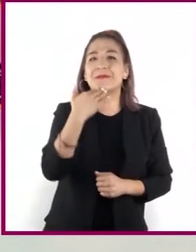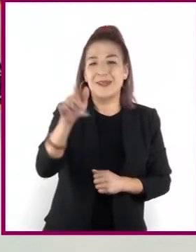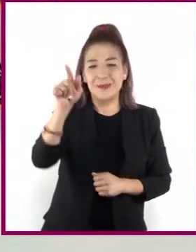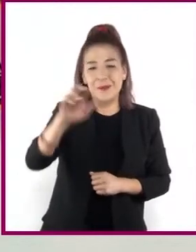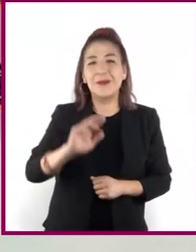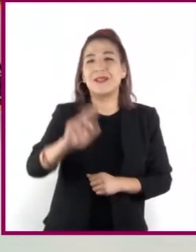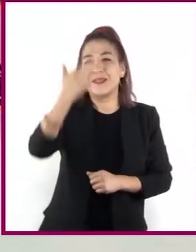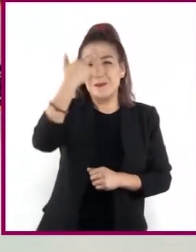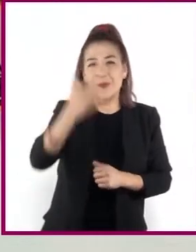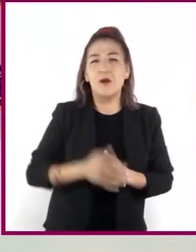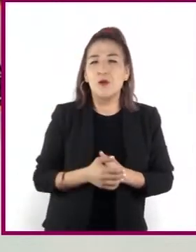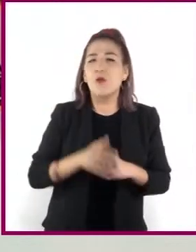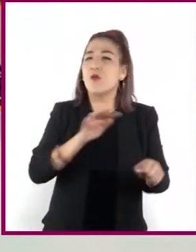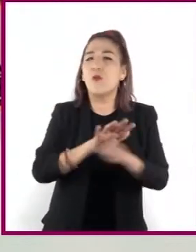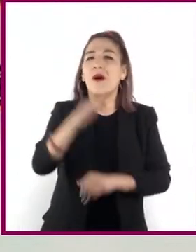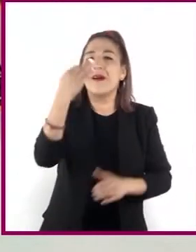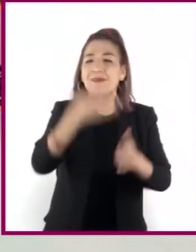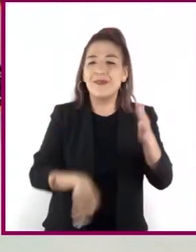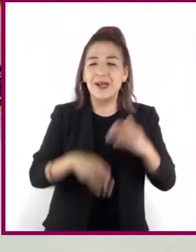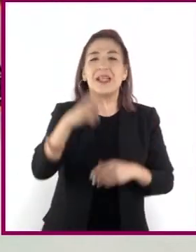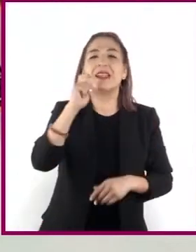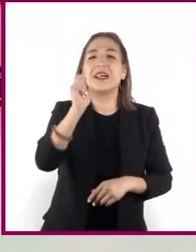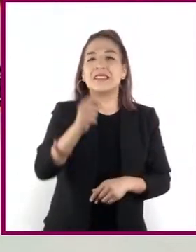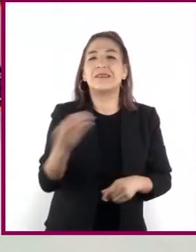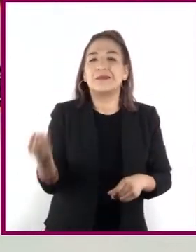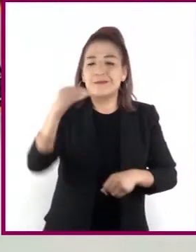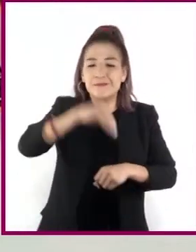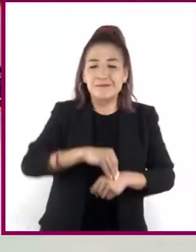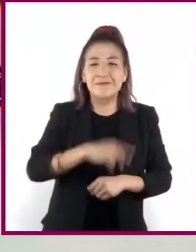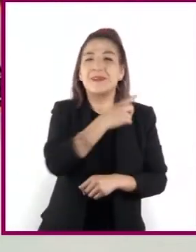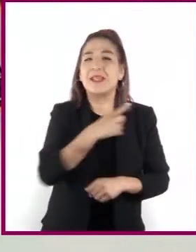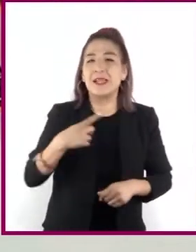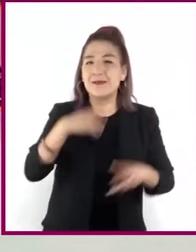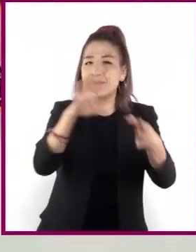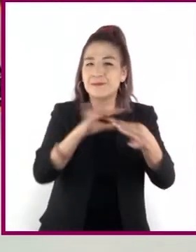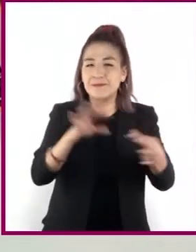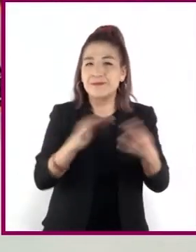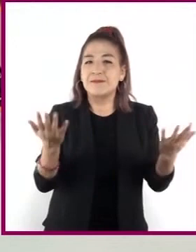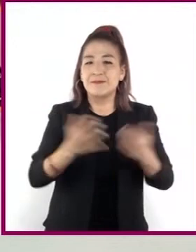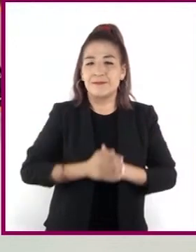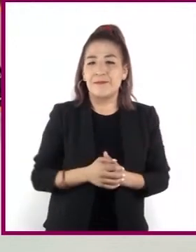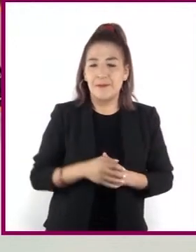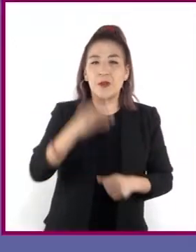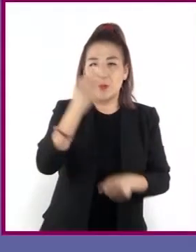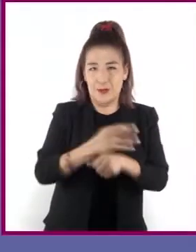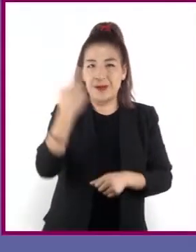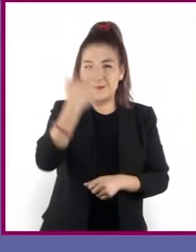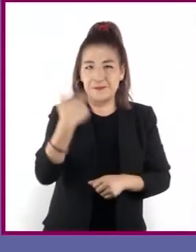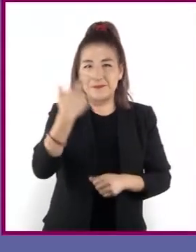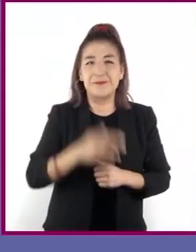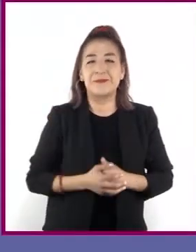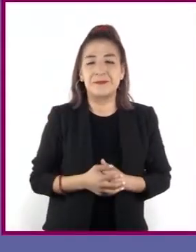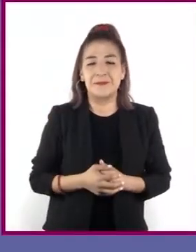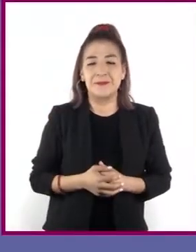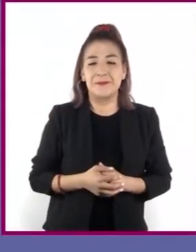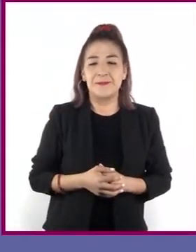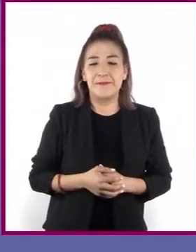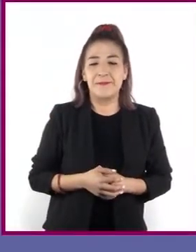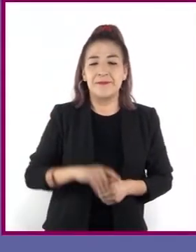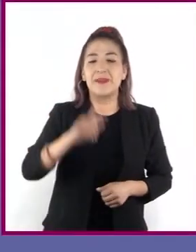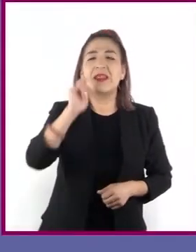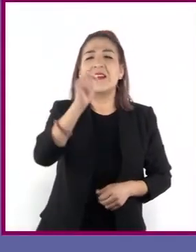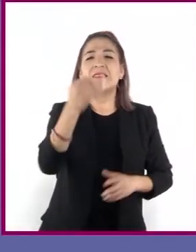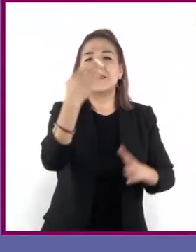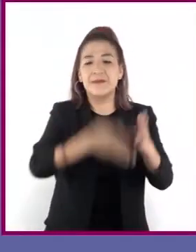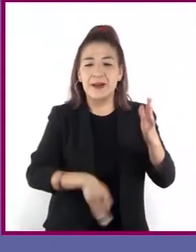recordaste. ¿Cuál sería ese criterio y qué indicador debería tener? ¿Vamos a revisarlo? Nuestro criterio